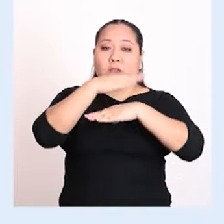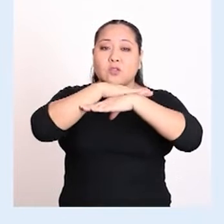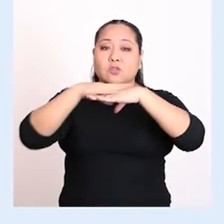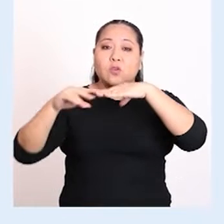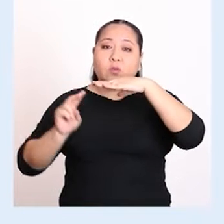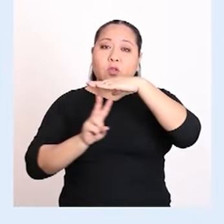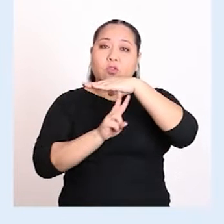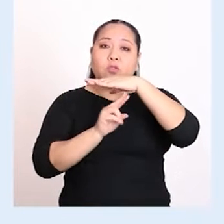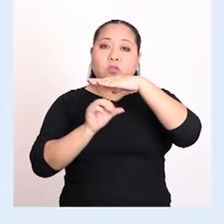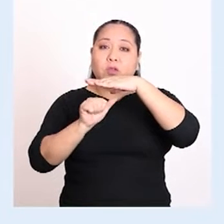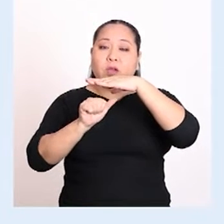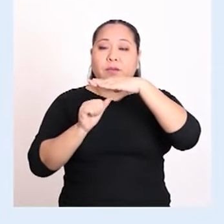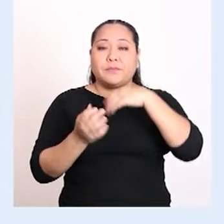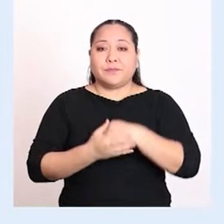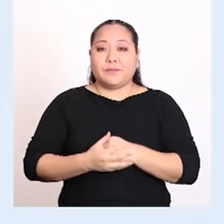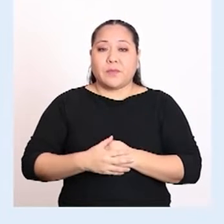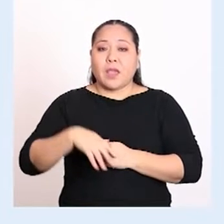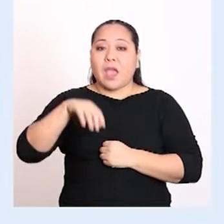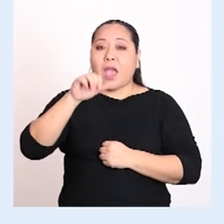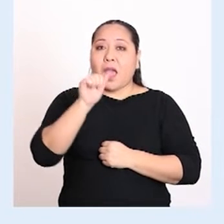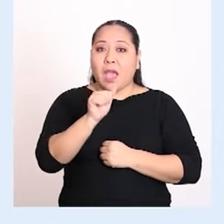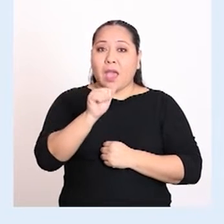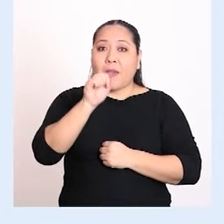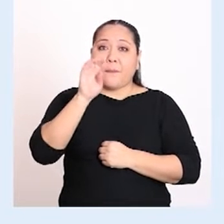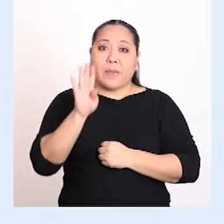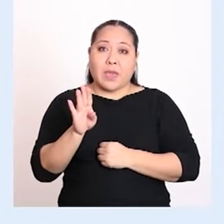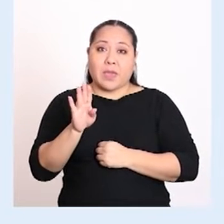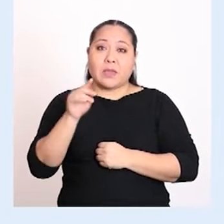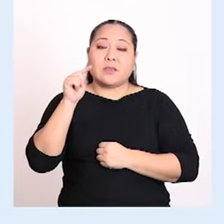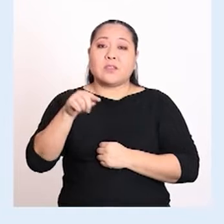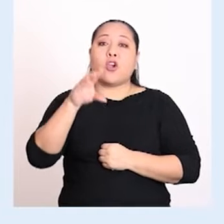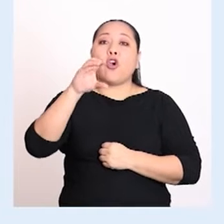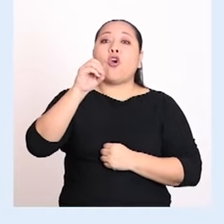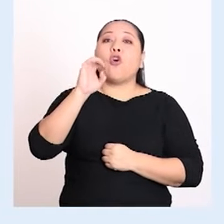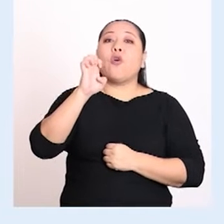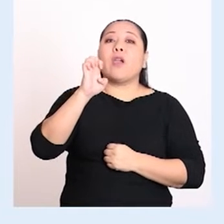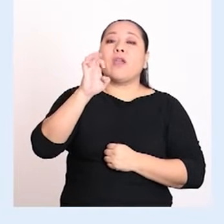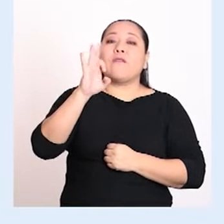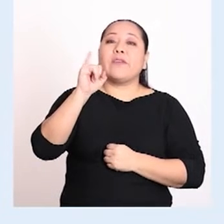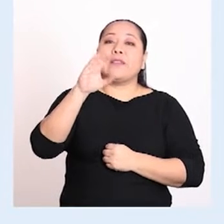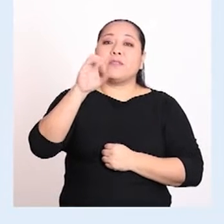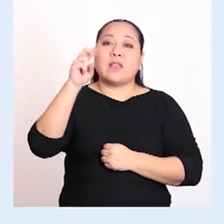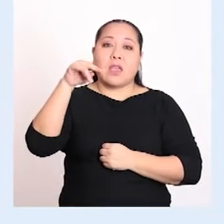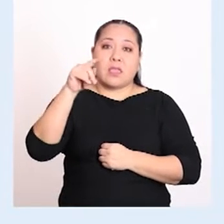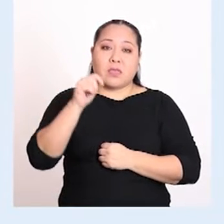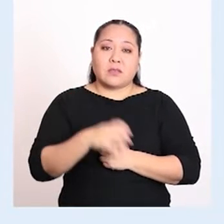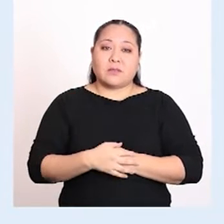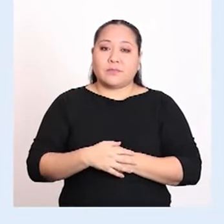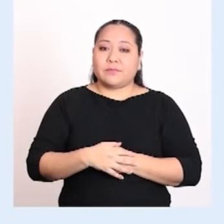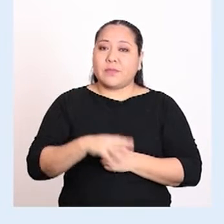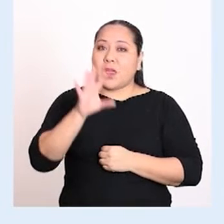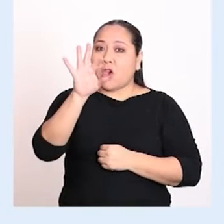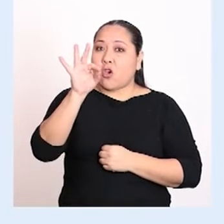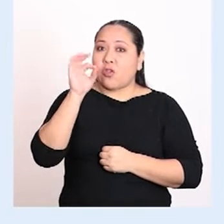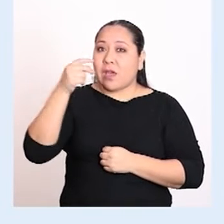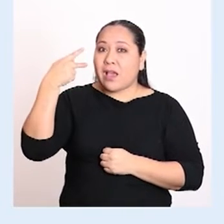sobre 2A, donde A y B son los coeficientes. Para